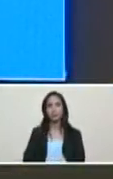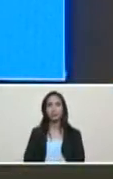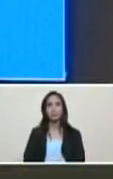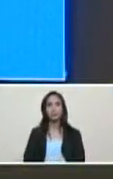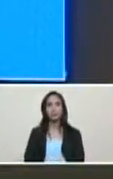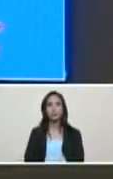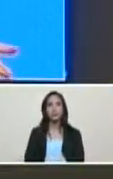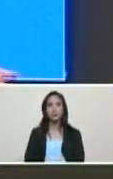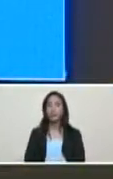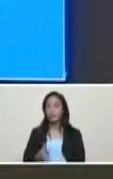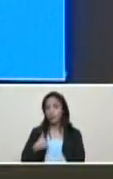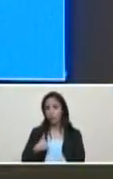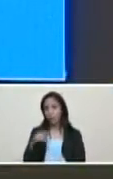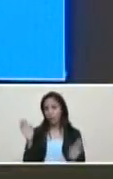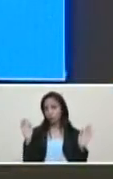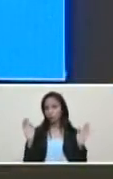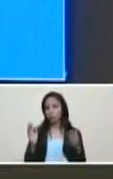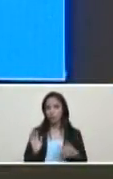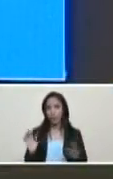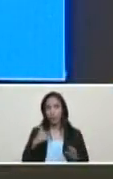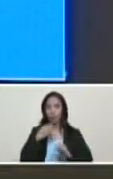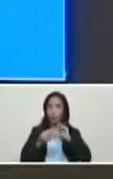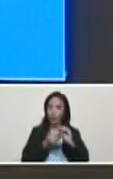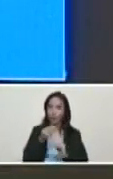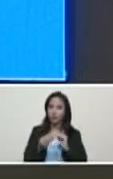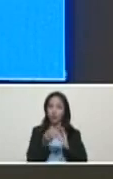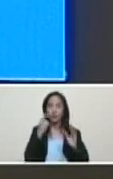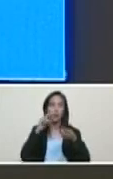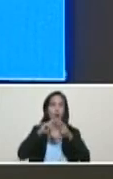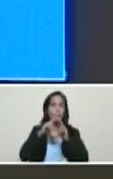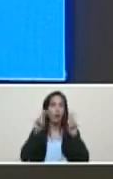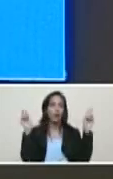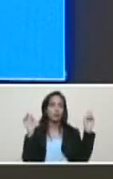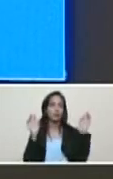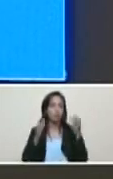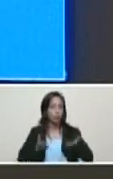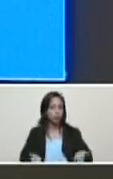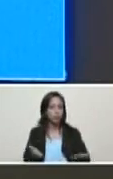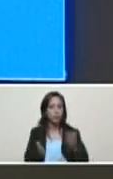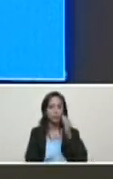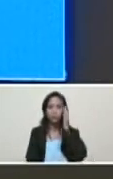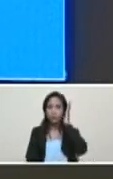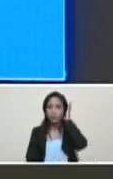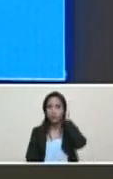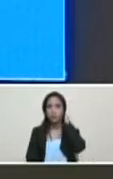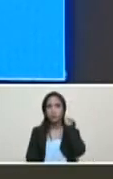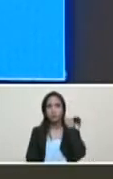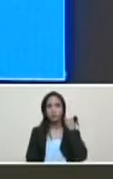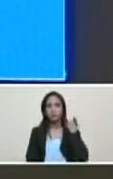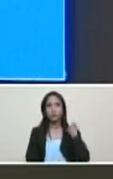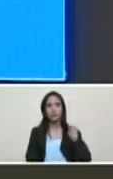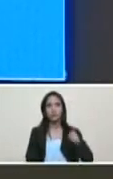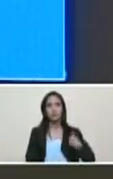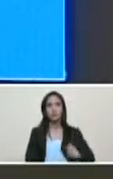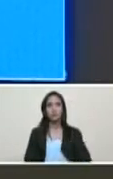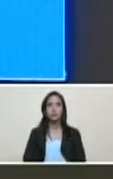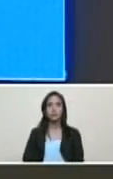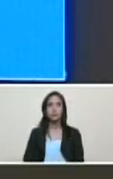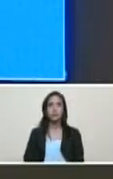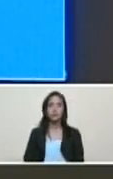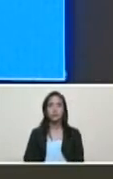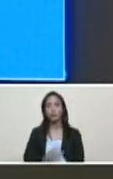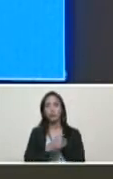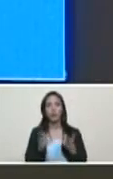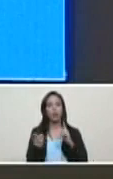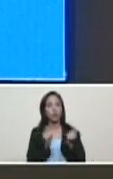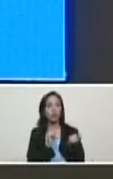de las que estoy obligado yo a hacer para la paz del país. En el campo de la política, de la palabra, del diálogo,